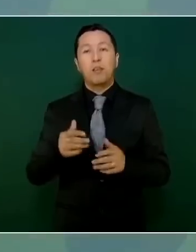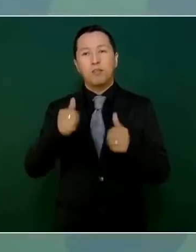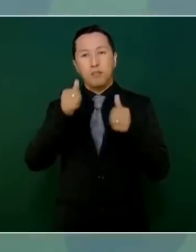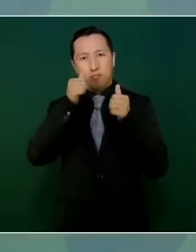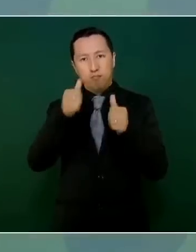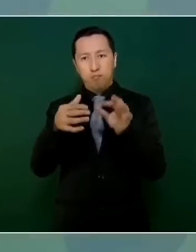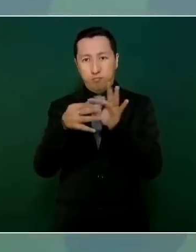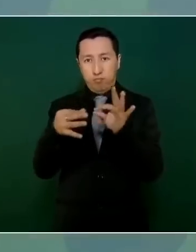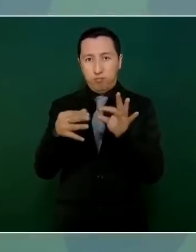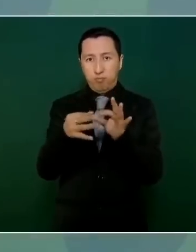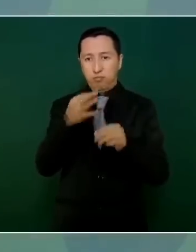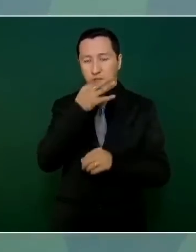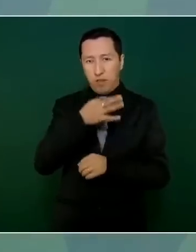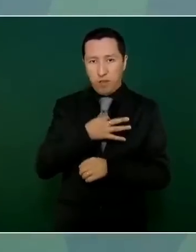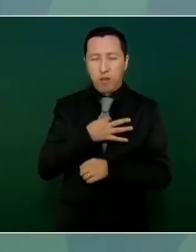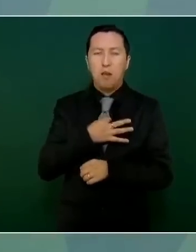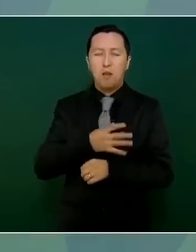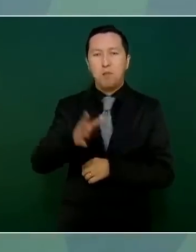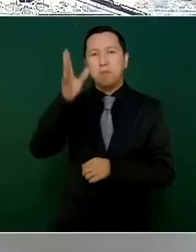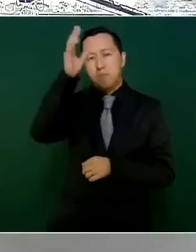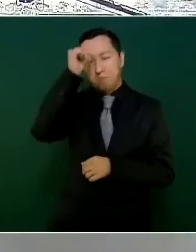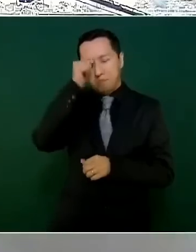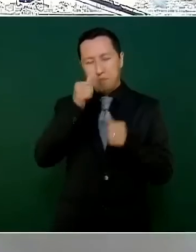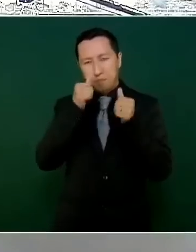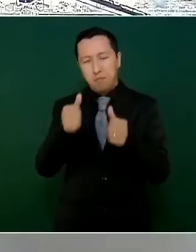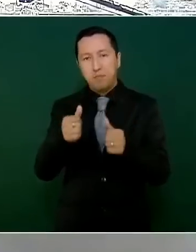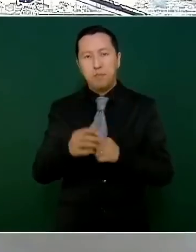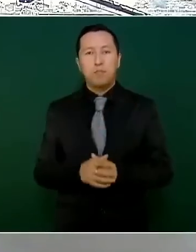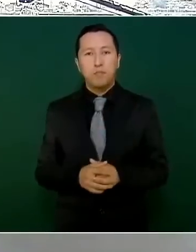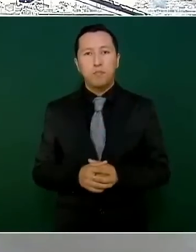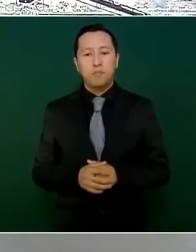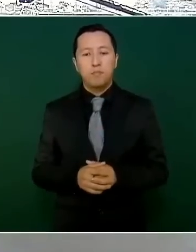atender y vamos a seguir trabajando para Quintana Roo. Quería comentarle esto porque pues genera